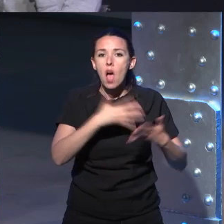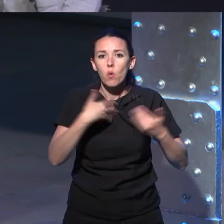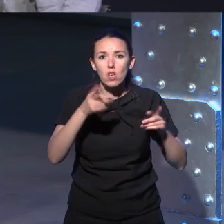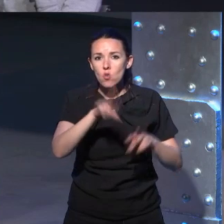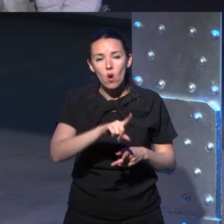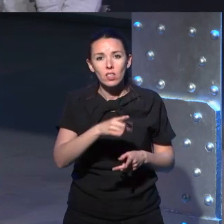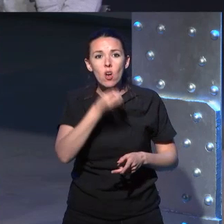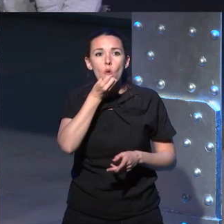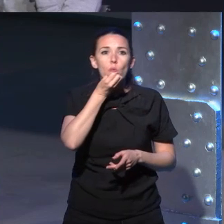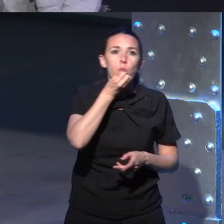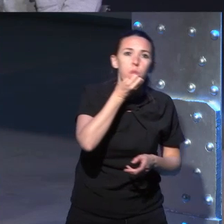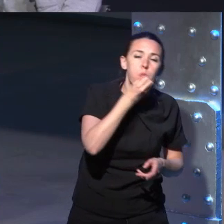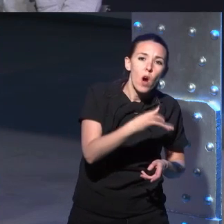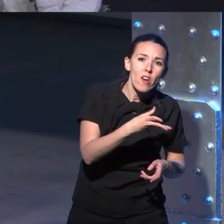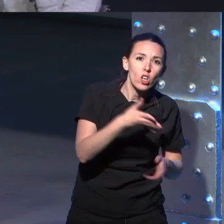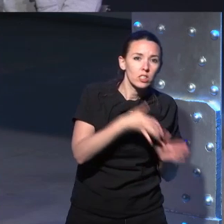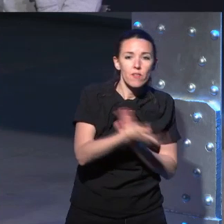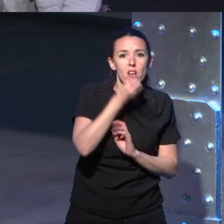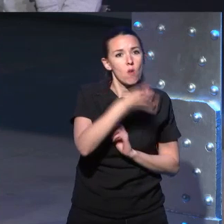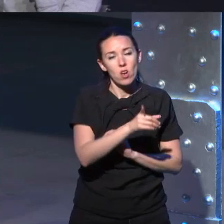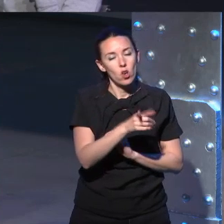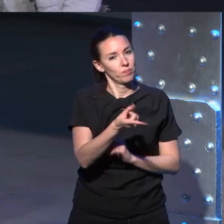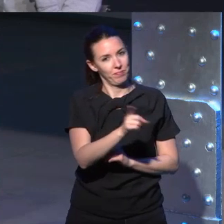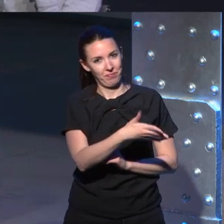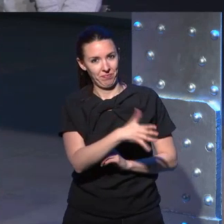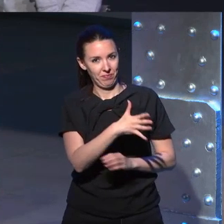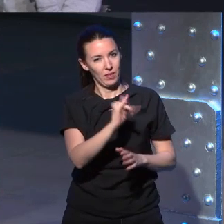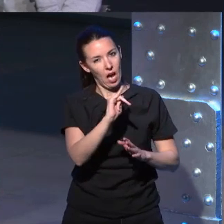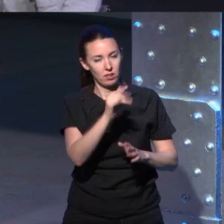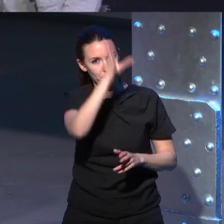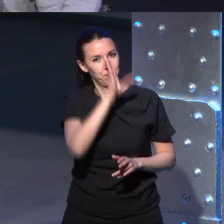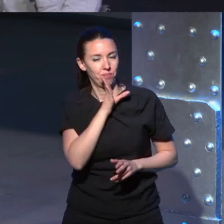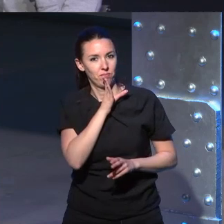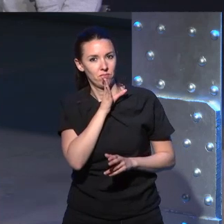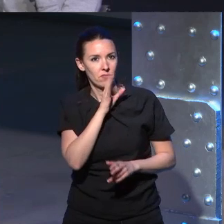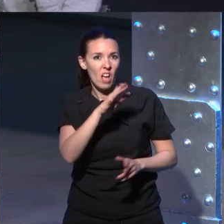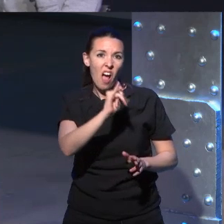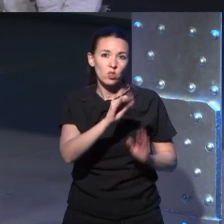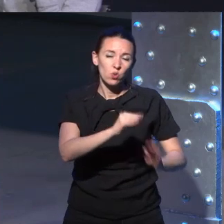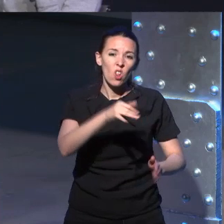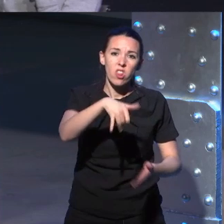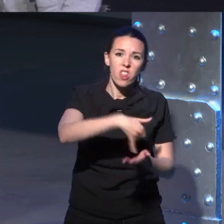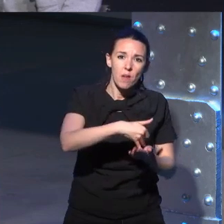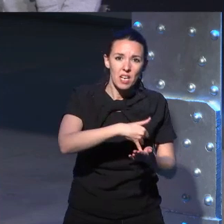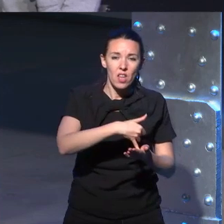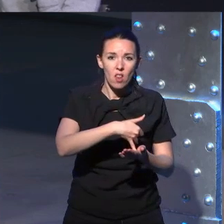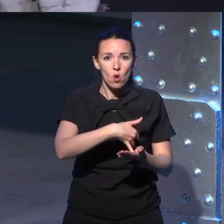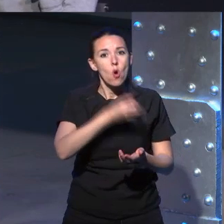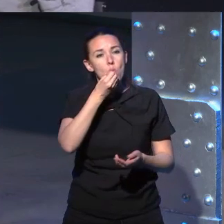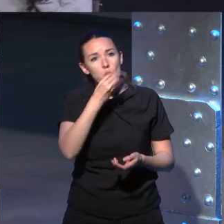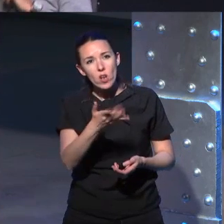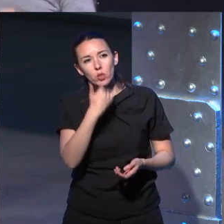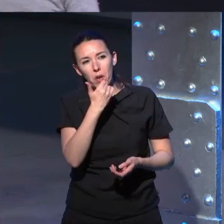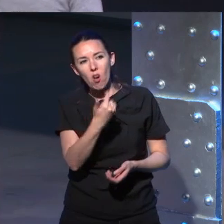los buenos no son buenos con reparos, son con debilidades, buenos con zonas de